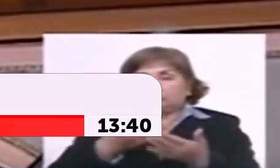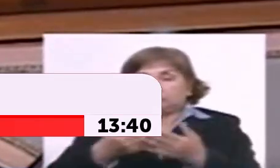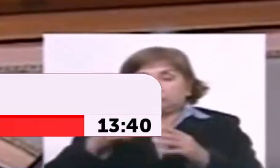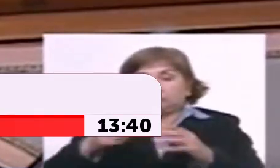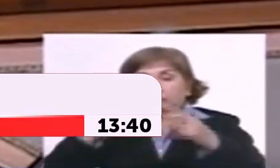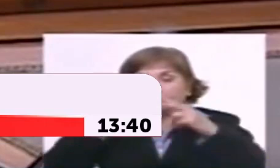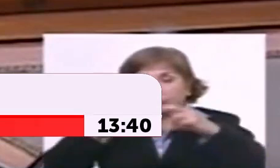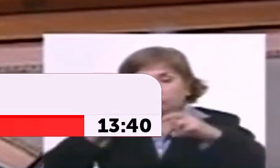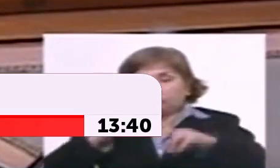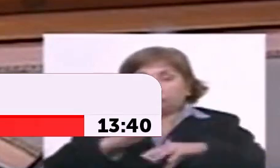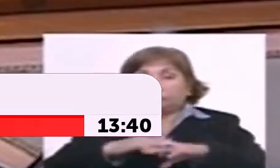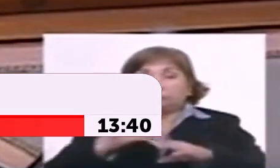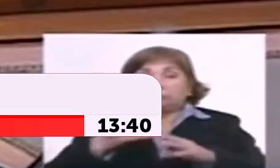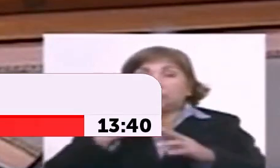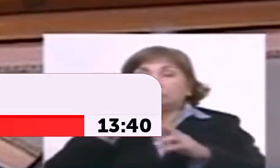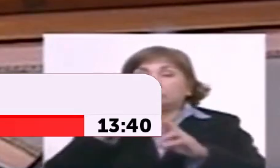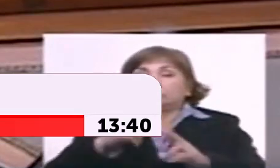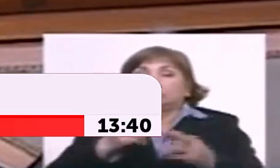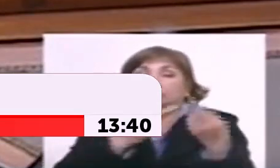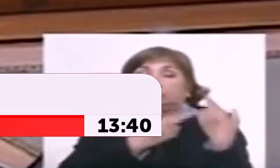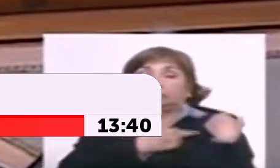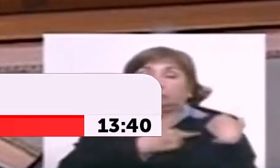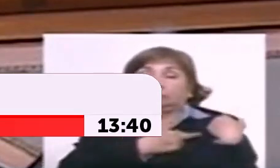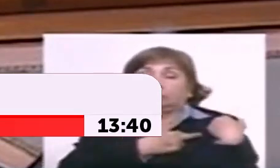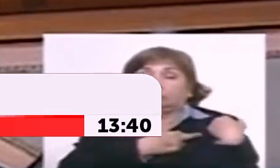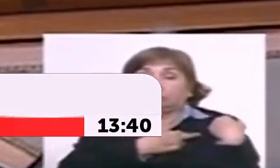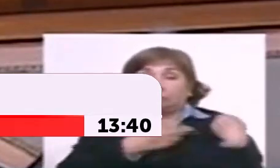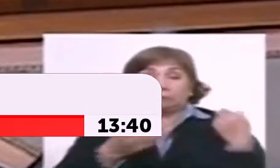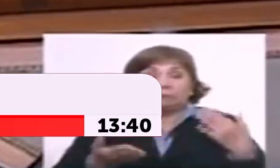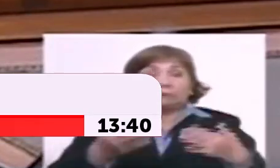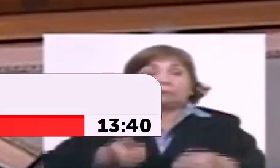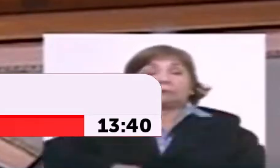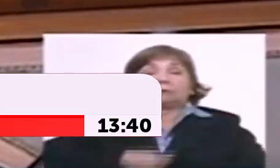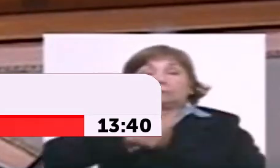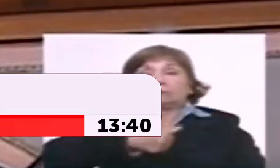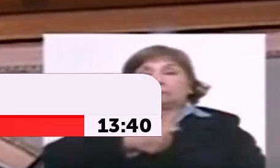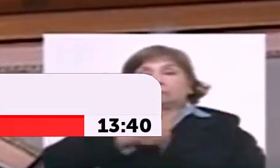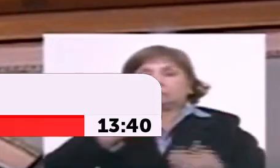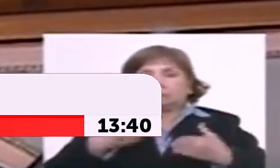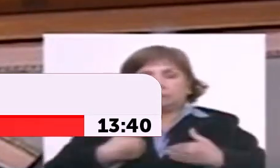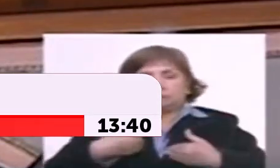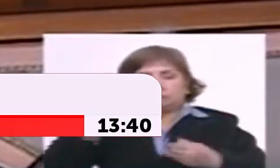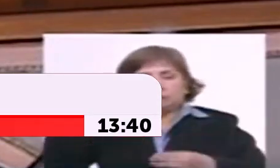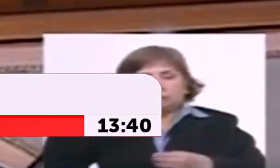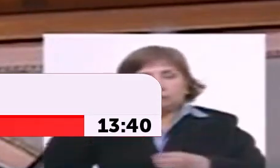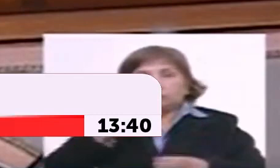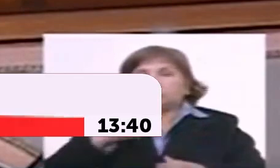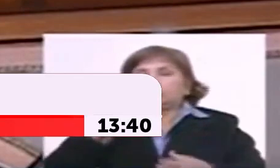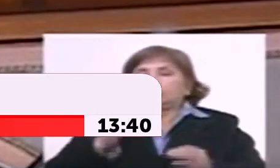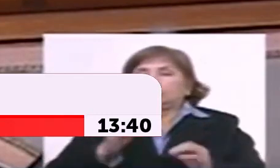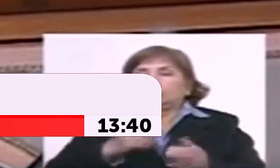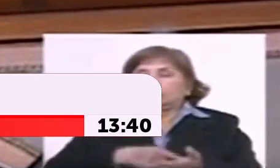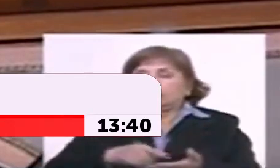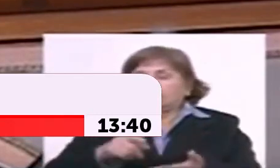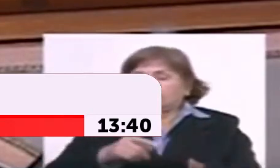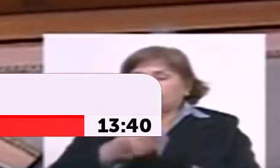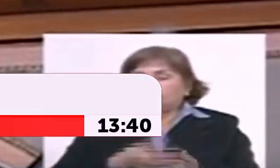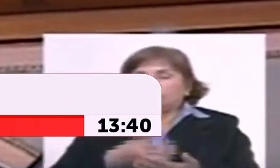17 de mayo la medida de videovigilancia al ex ministro sin embargo precisan que no va a